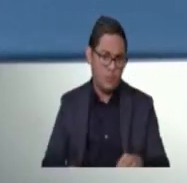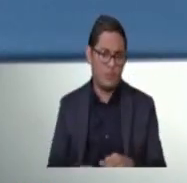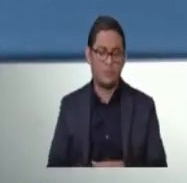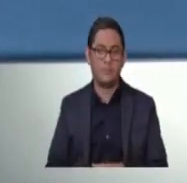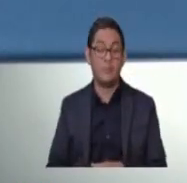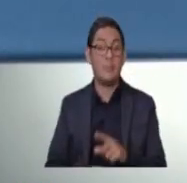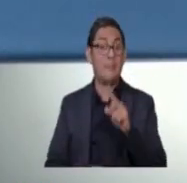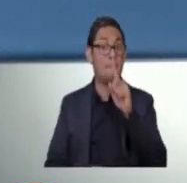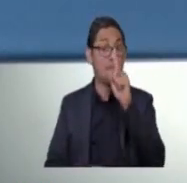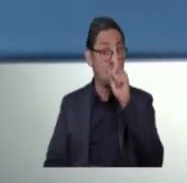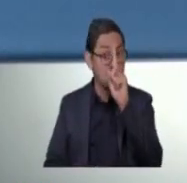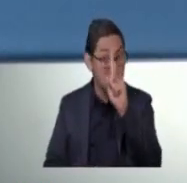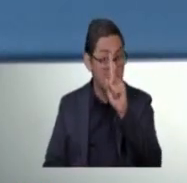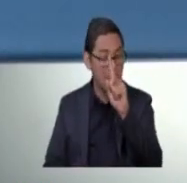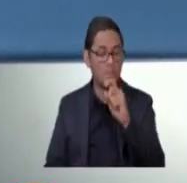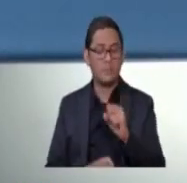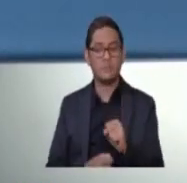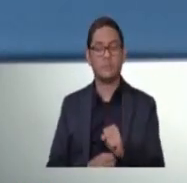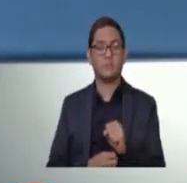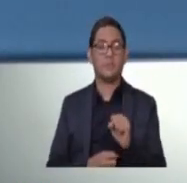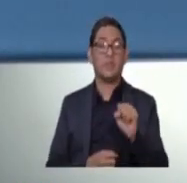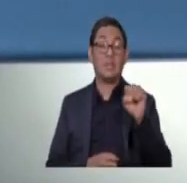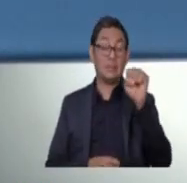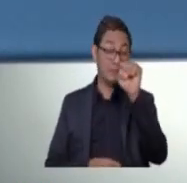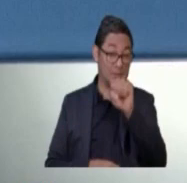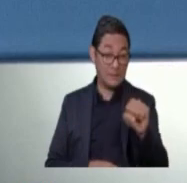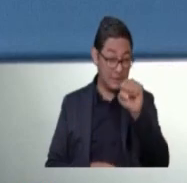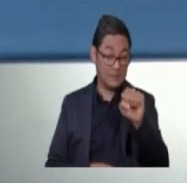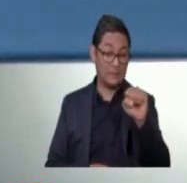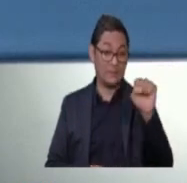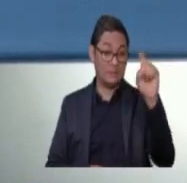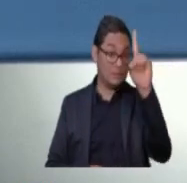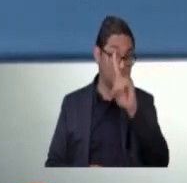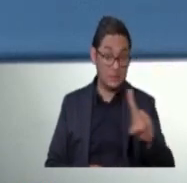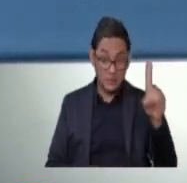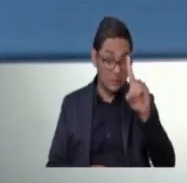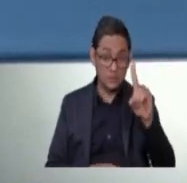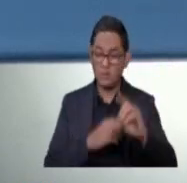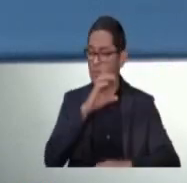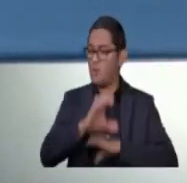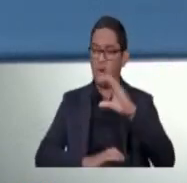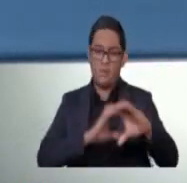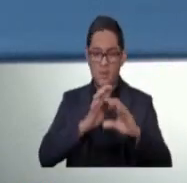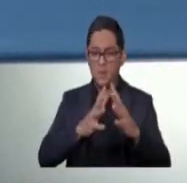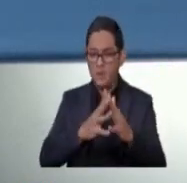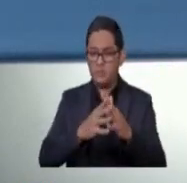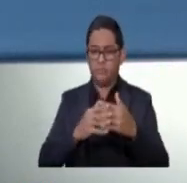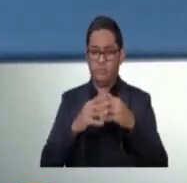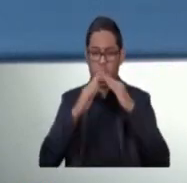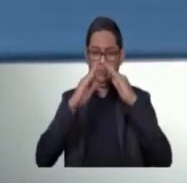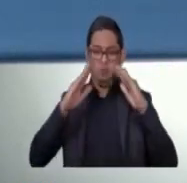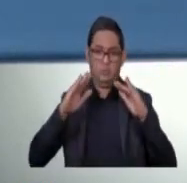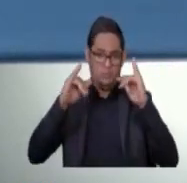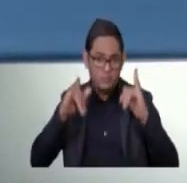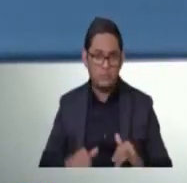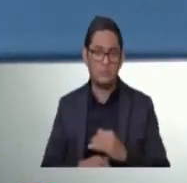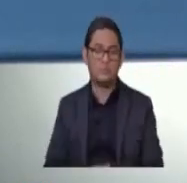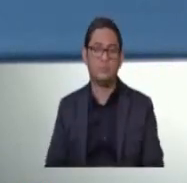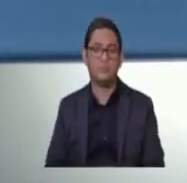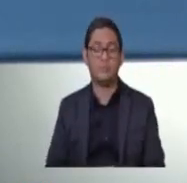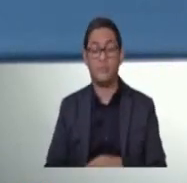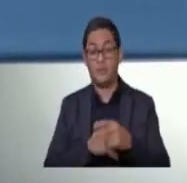pero se mantendrá la cuarentena total los fines de semana 2